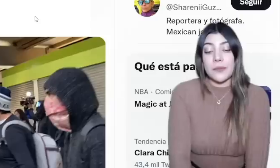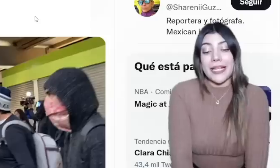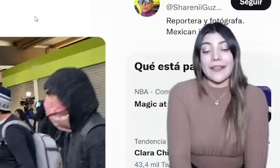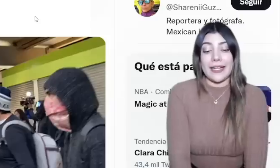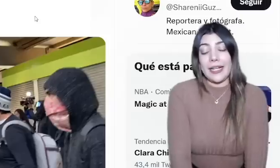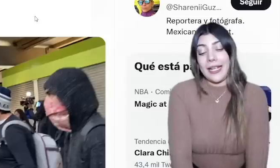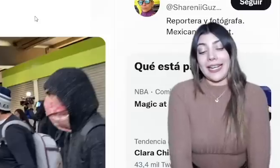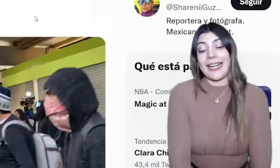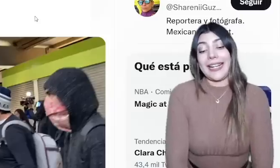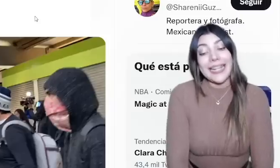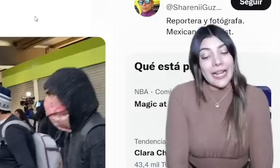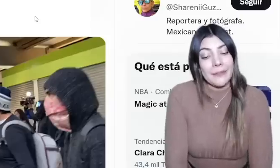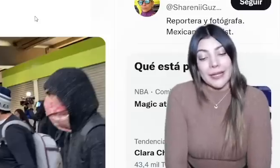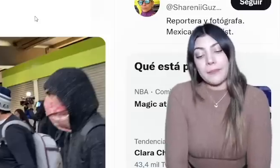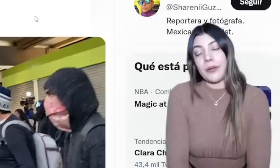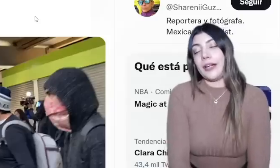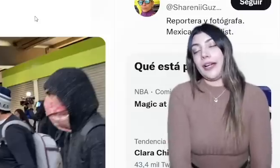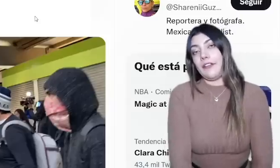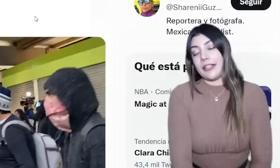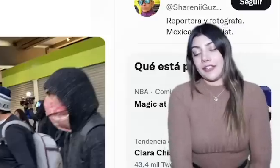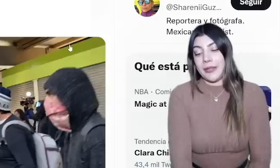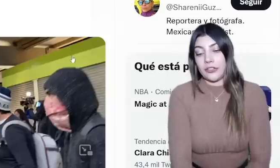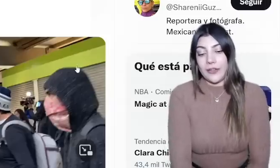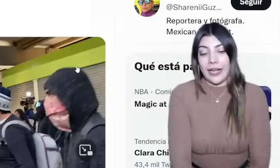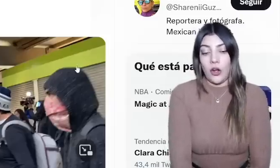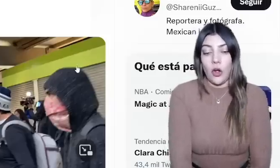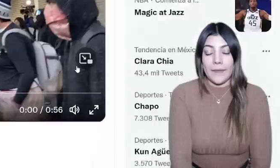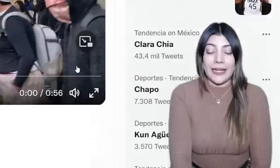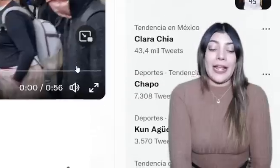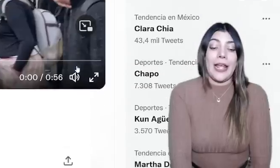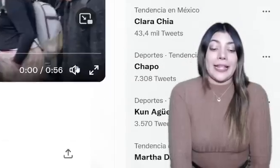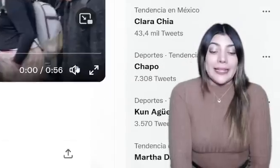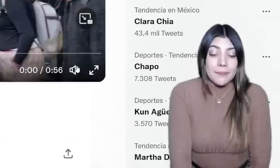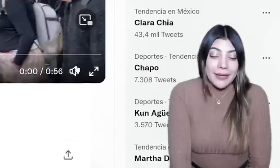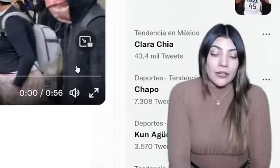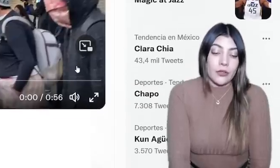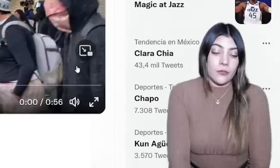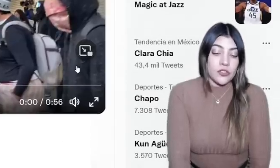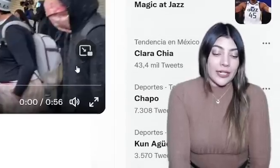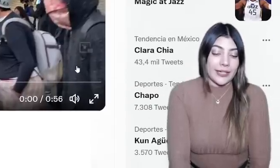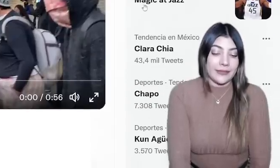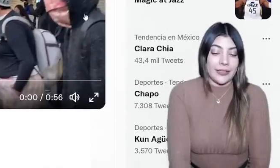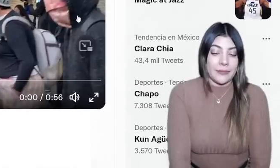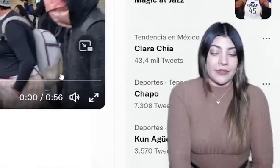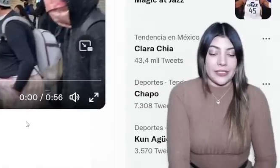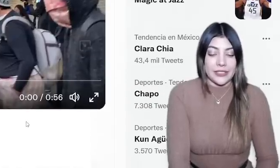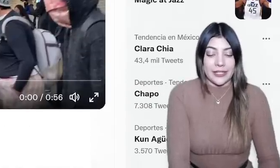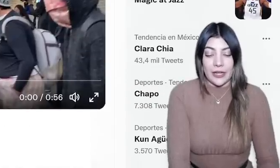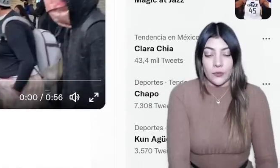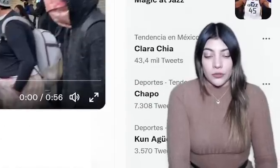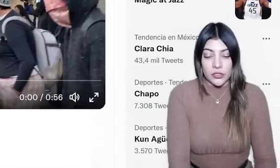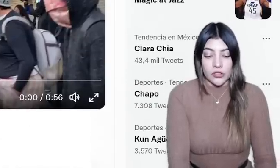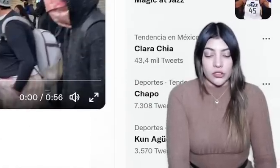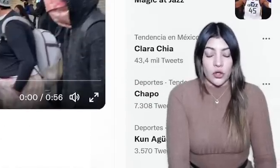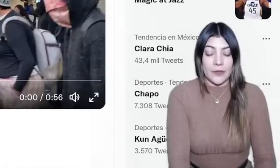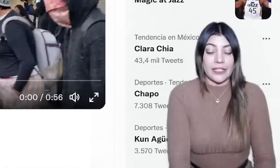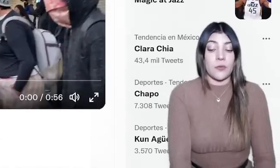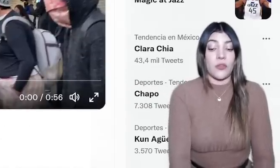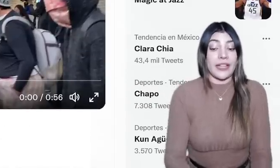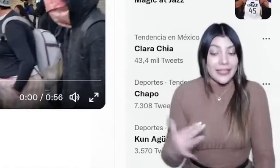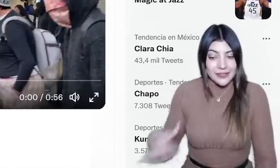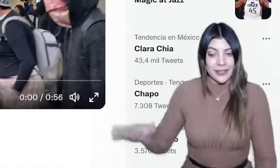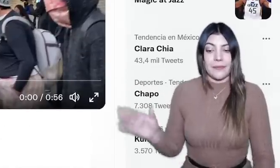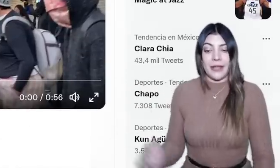Ellos piden, reclaman por el fallecimiento de la joven, pero mucha gente también dice que algunos de estos